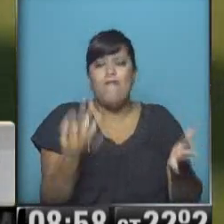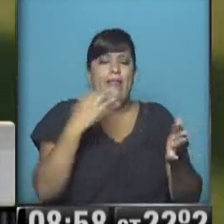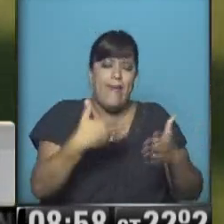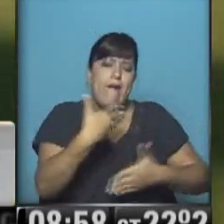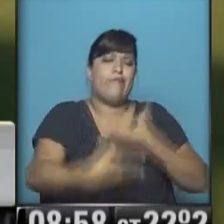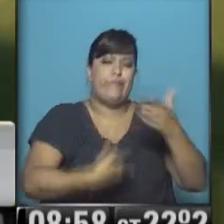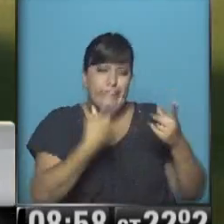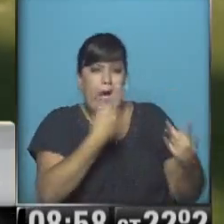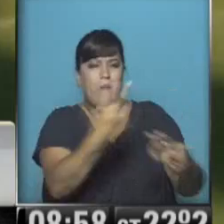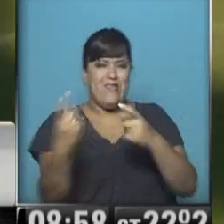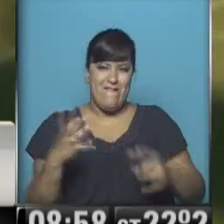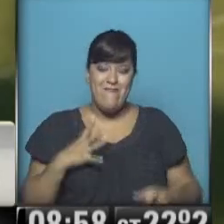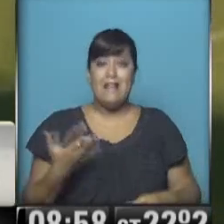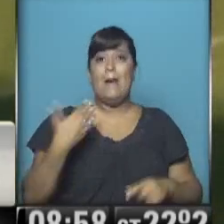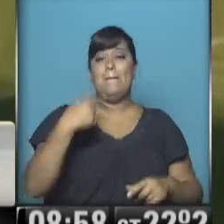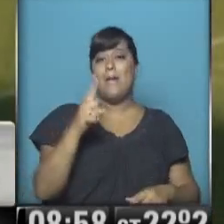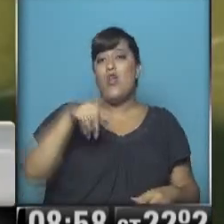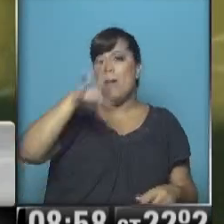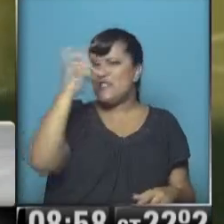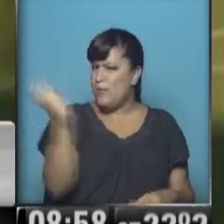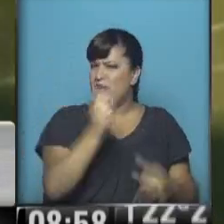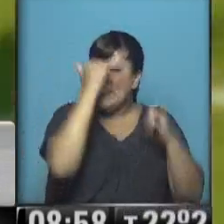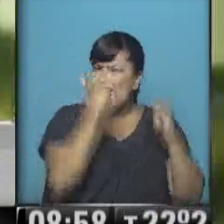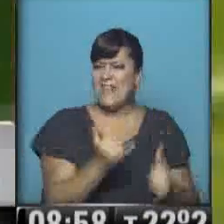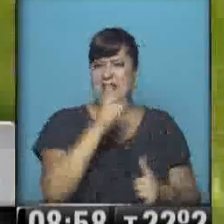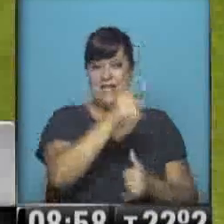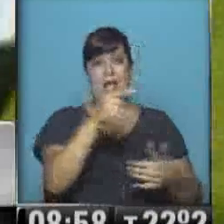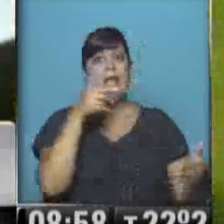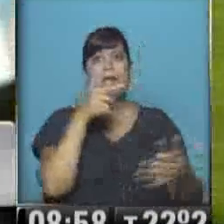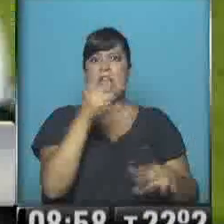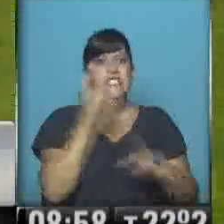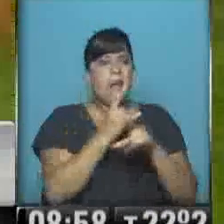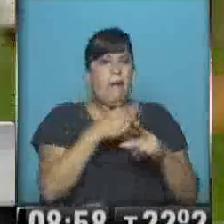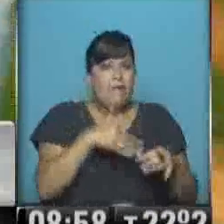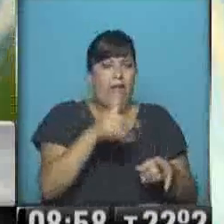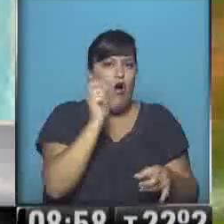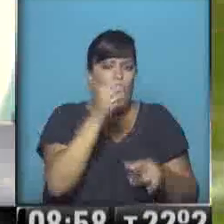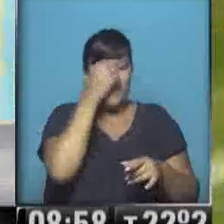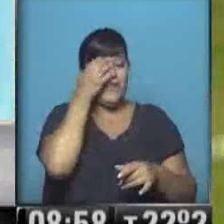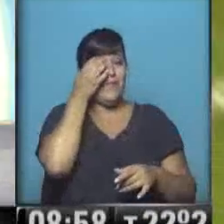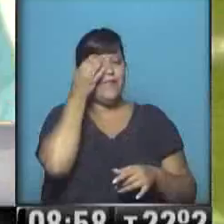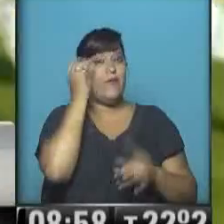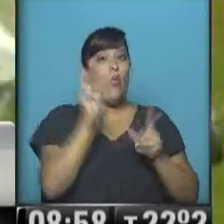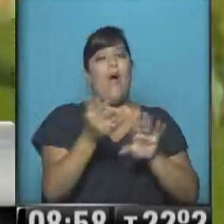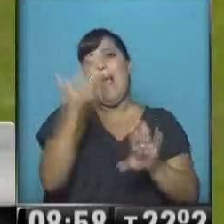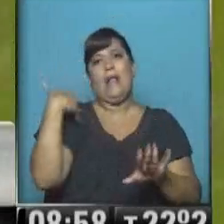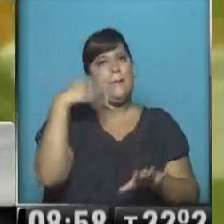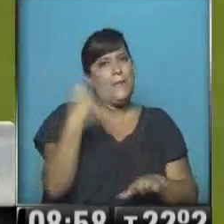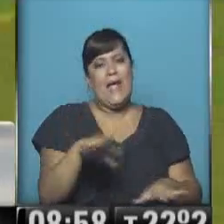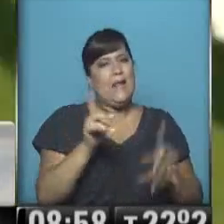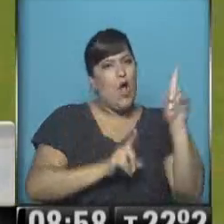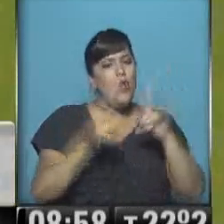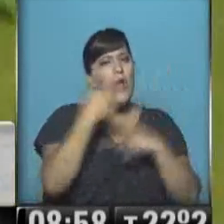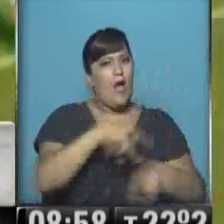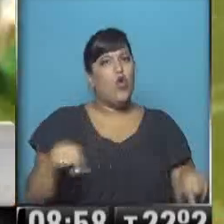oficio todavía. Lo más importante lo tiene, que está cerca del gol siempre, más allá de que ha perdido algunas ocasiones importantes